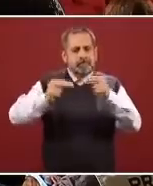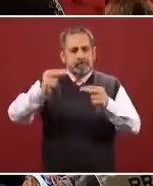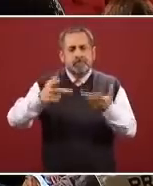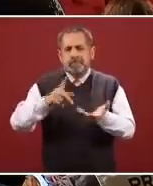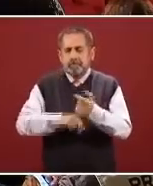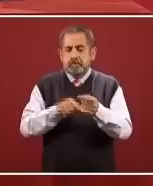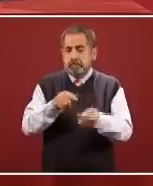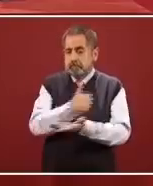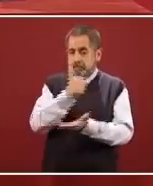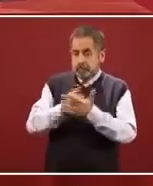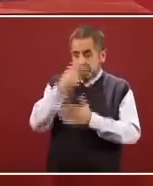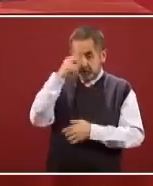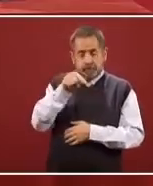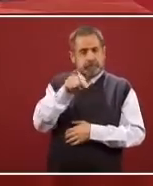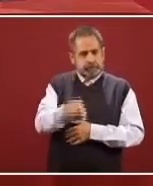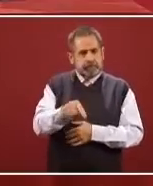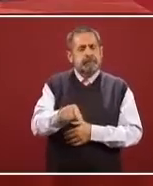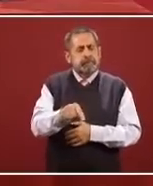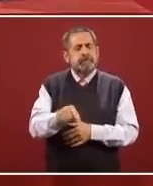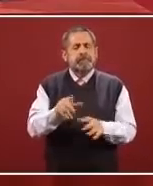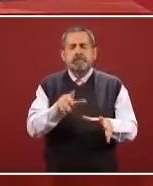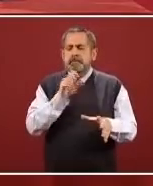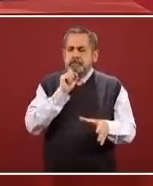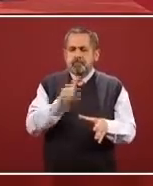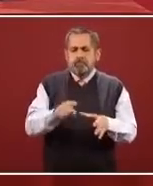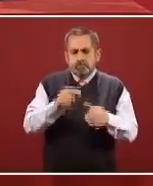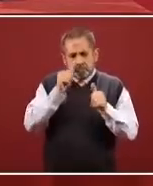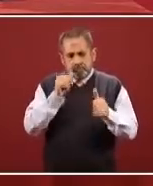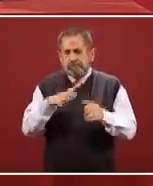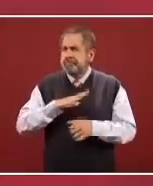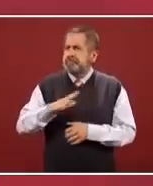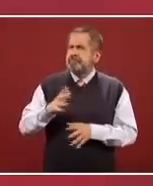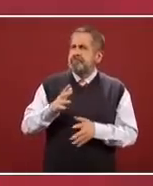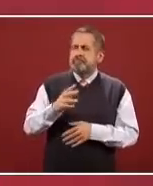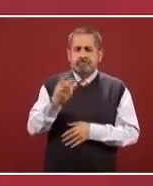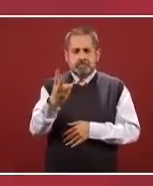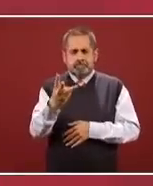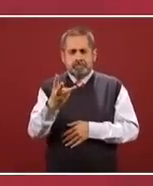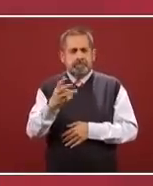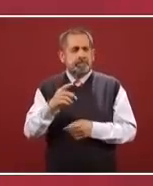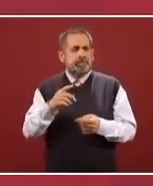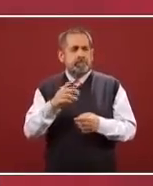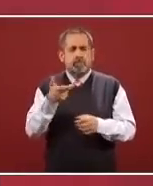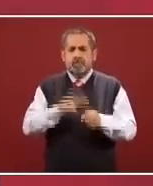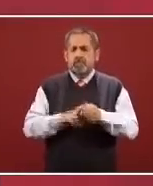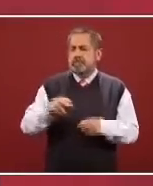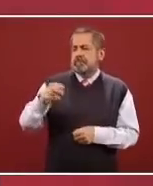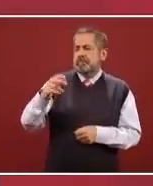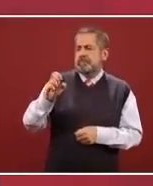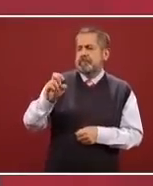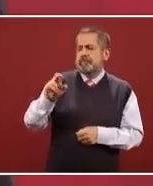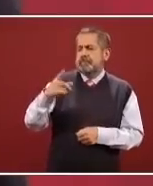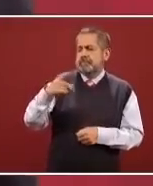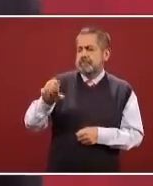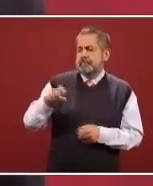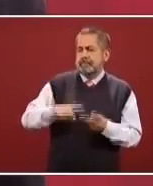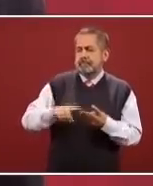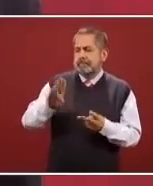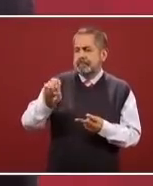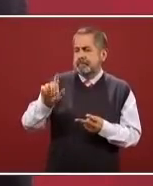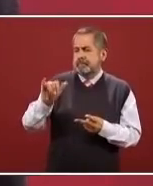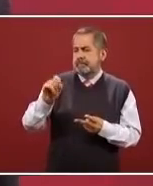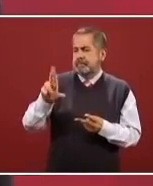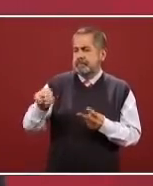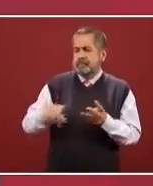de Ciudad de México, que atenderán también, hay por lo menos tres hospitales, el Enrique Cabrera, el Hospital Belisario Domínguez